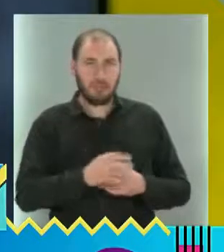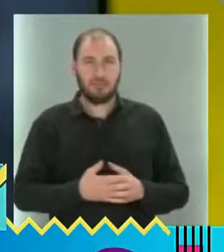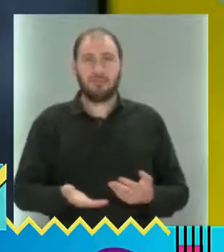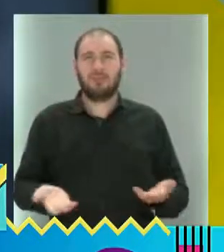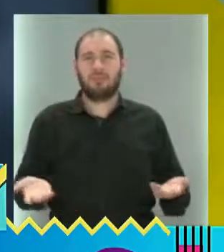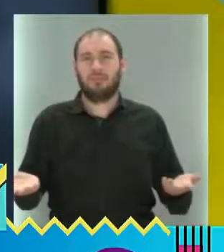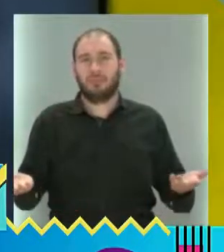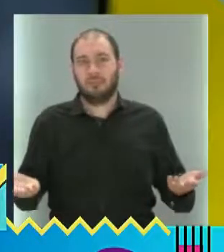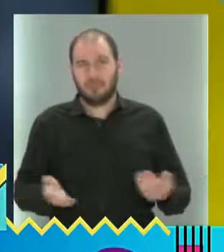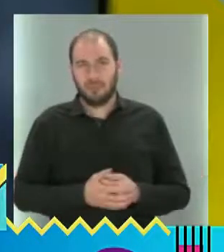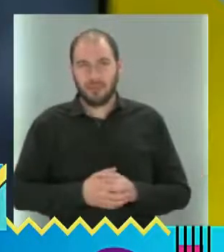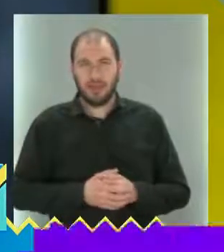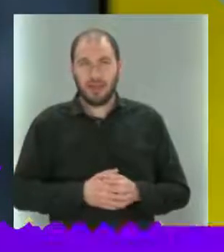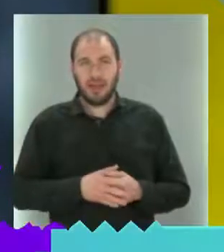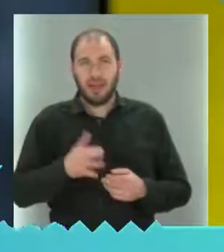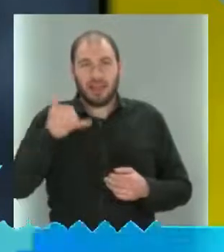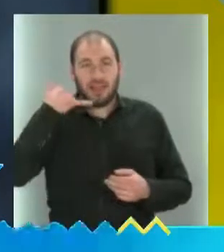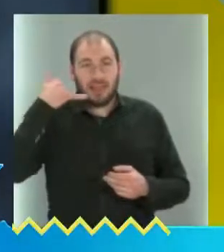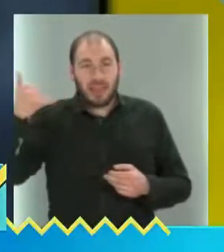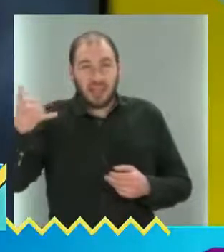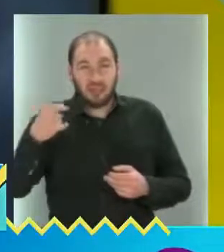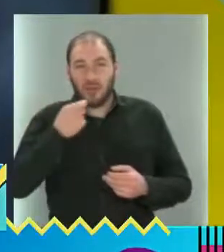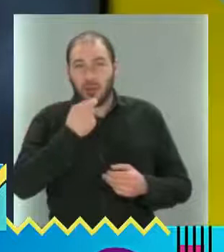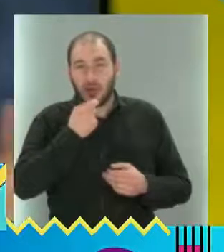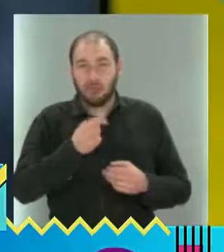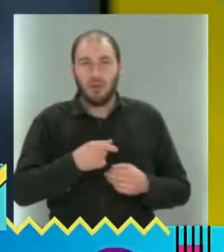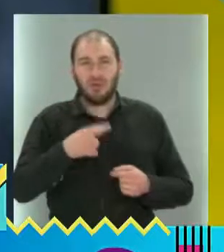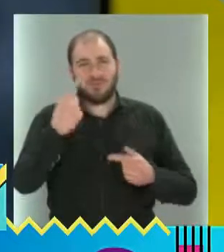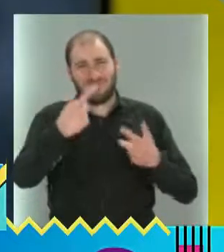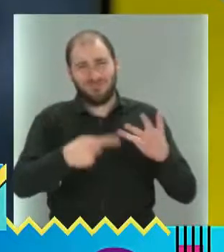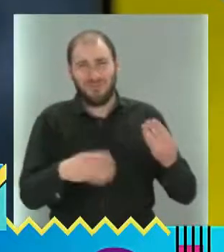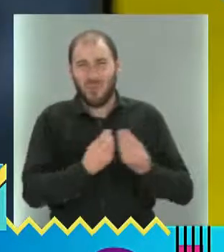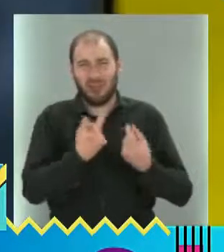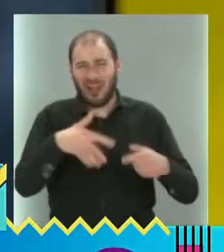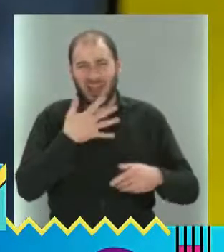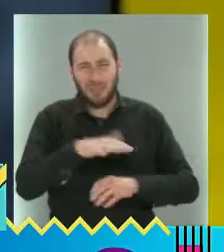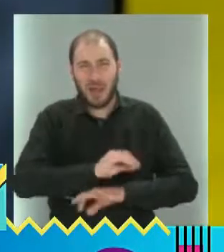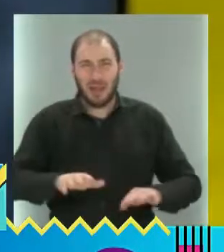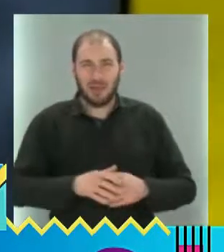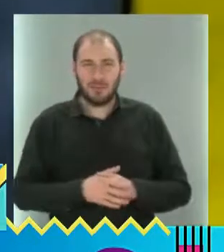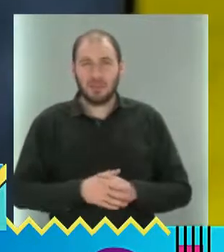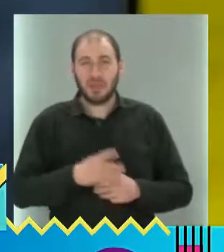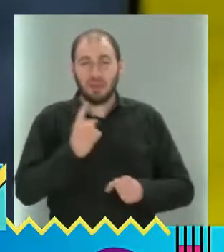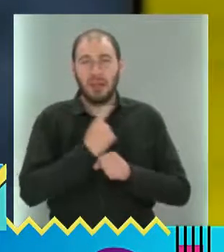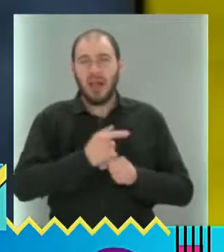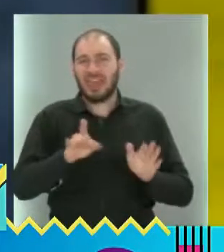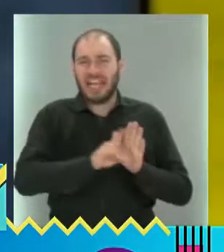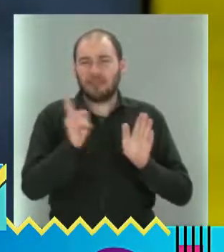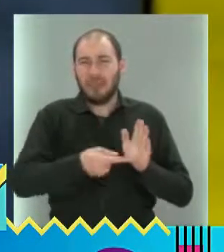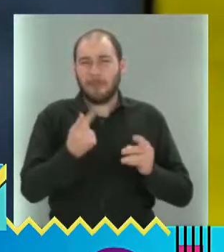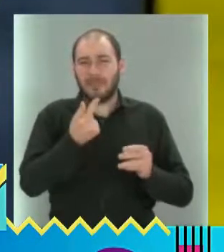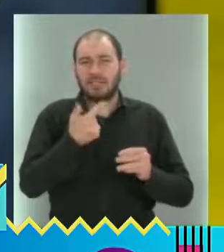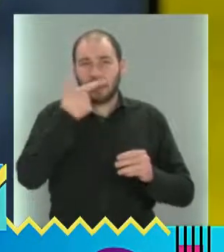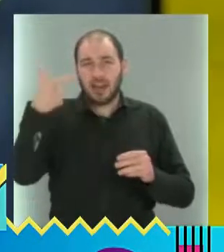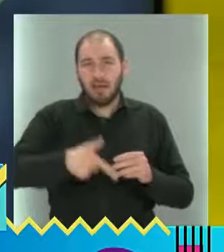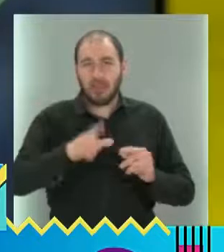a ver. Ya una llamadita telefónica evitaría un millón de malos entendidos. O sea, primero el decreto no dice que el precio de la